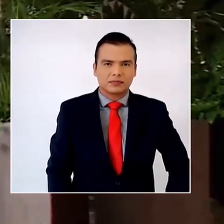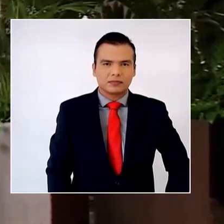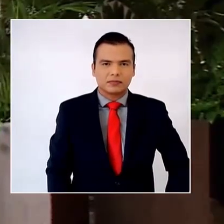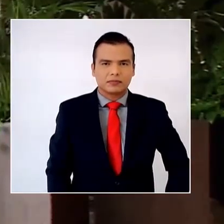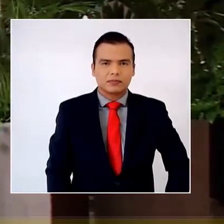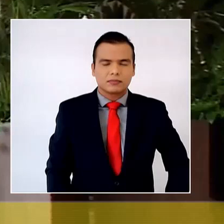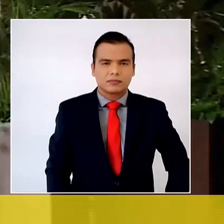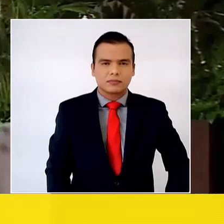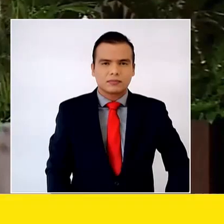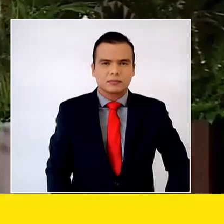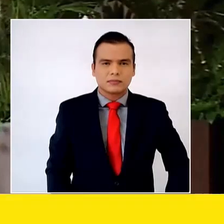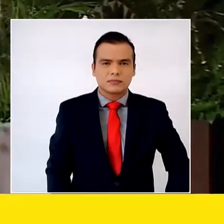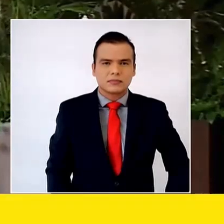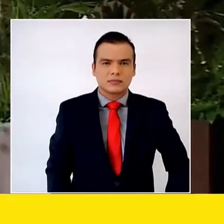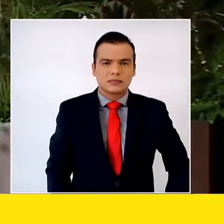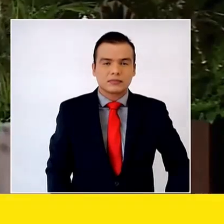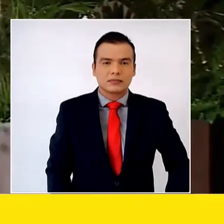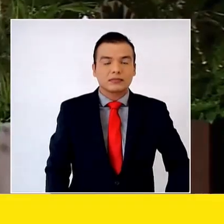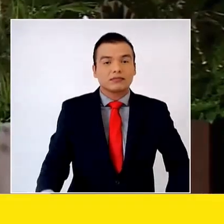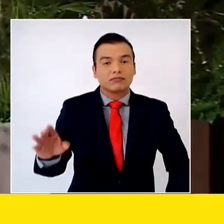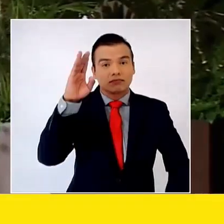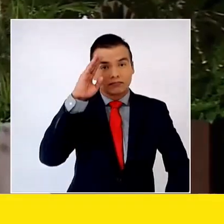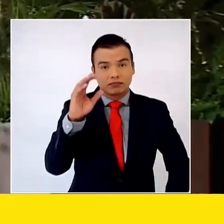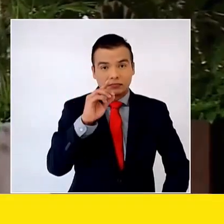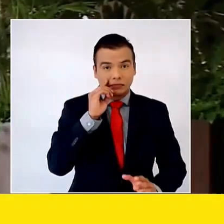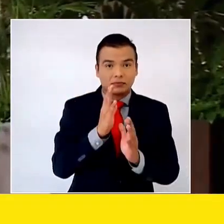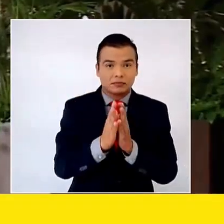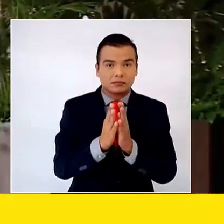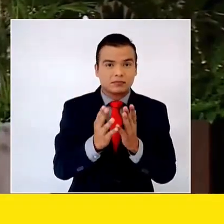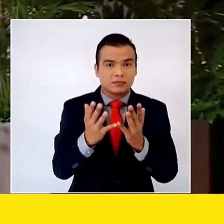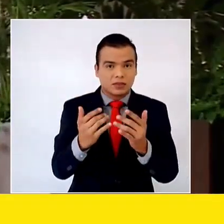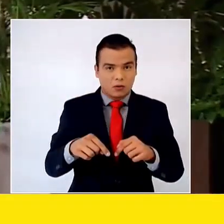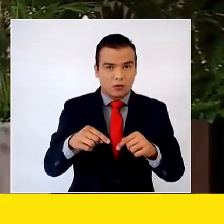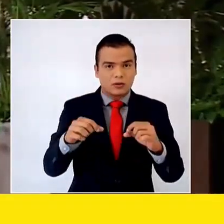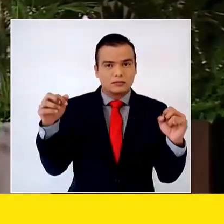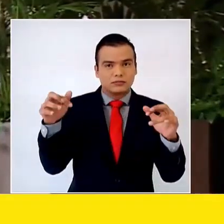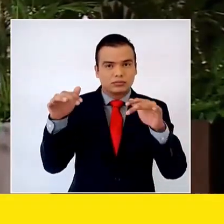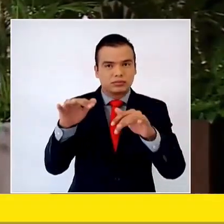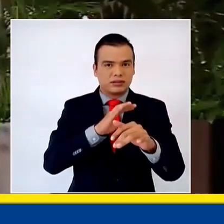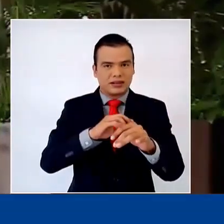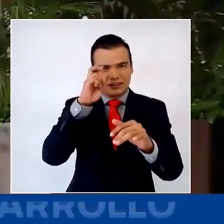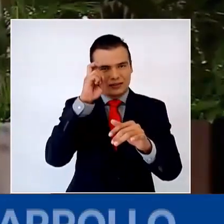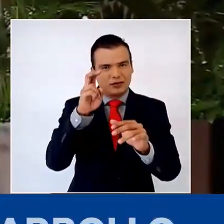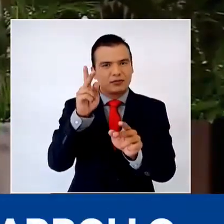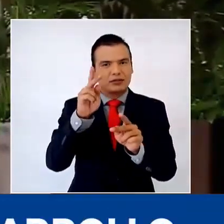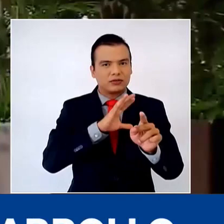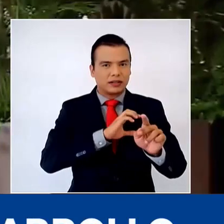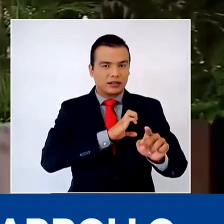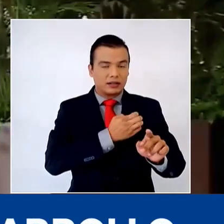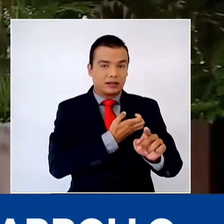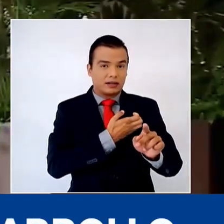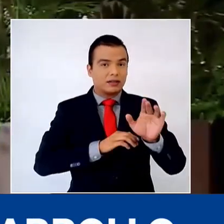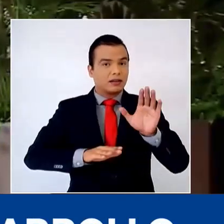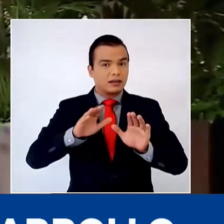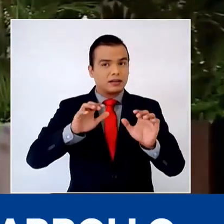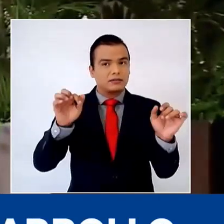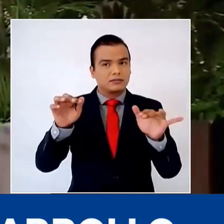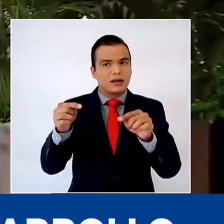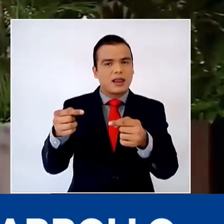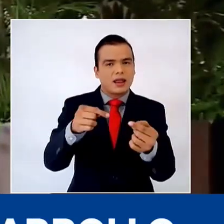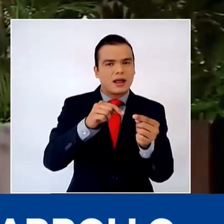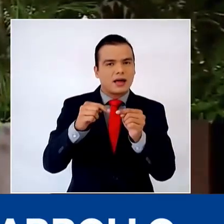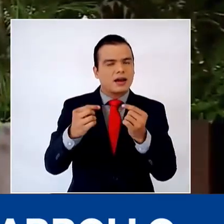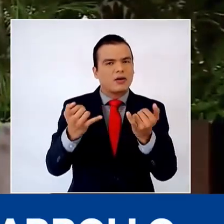Hola, ¿qué tal? Muy buenas tardes. Muy concurrido estuvo este debate con los diferentes candidatos a la alcaldía de Cali. El tema de hoy, planeación y desarrollo económico.